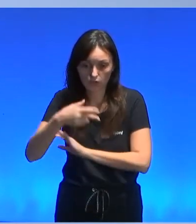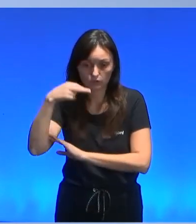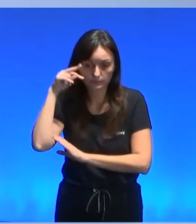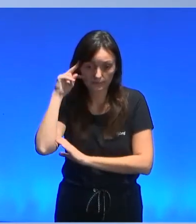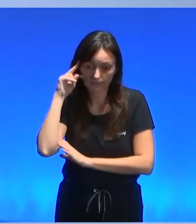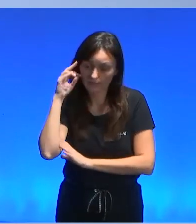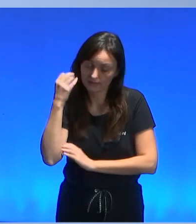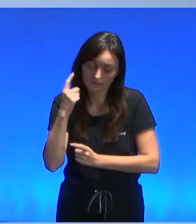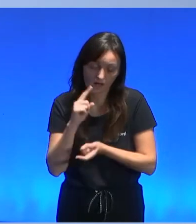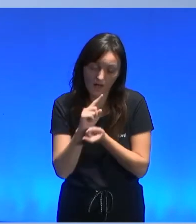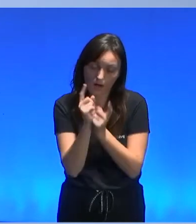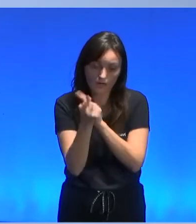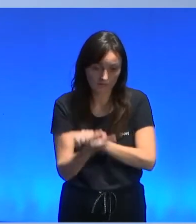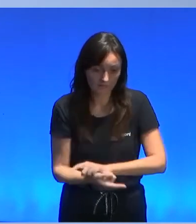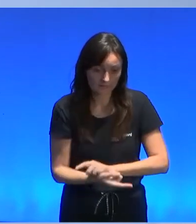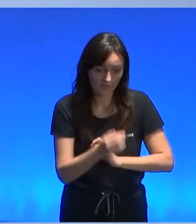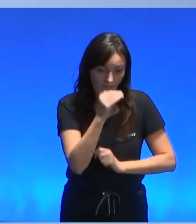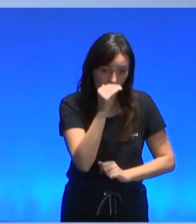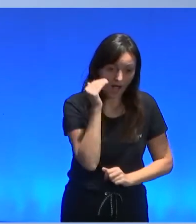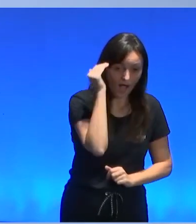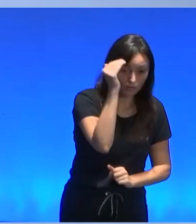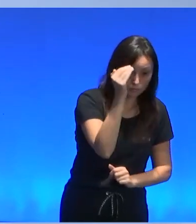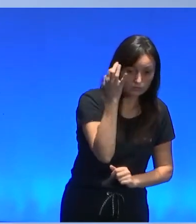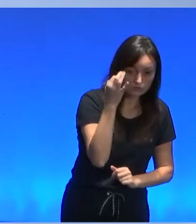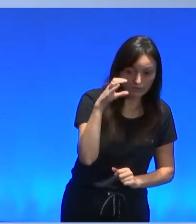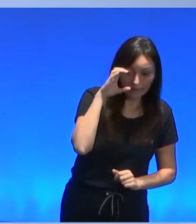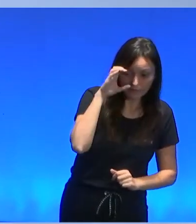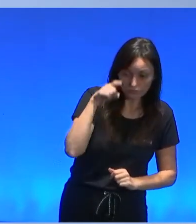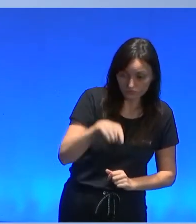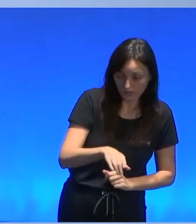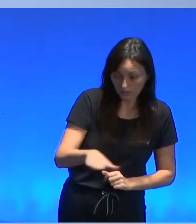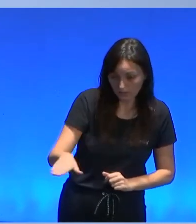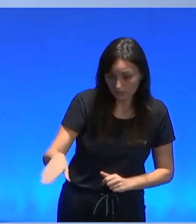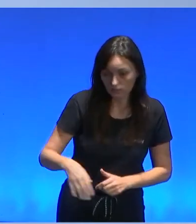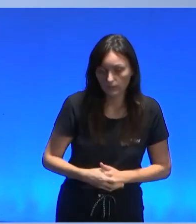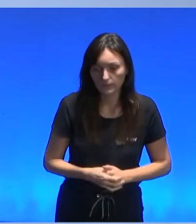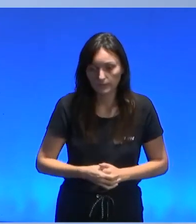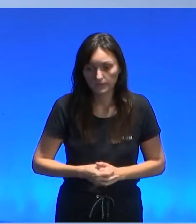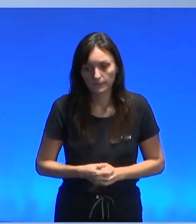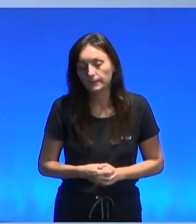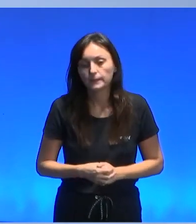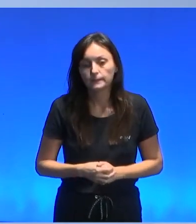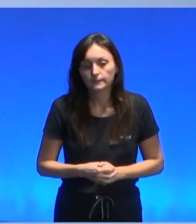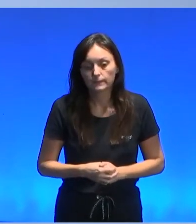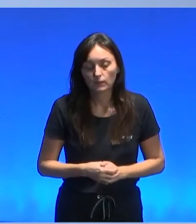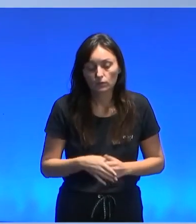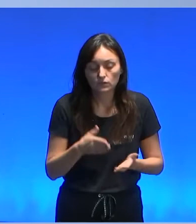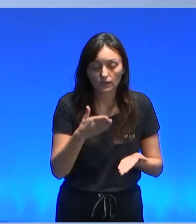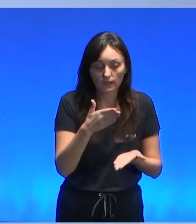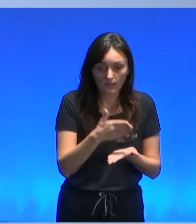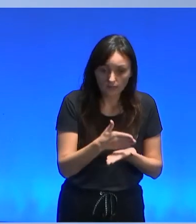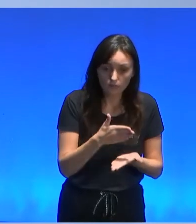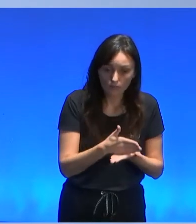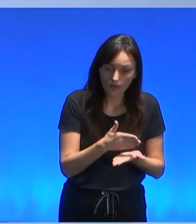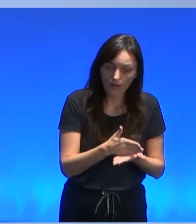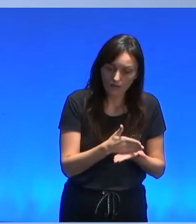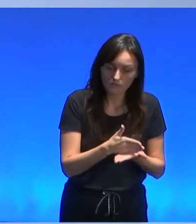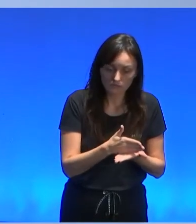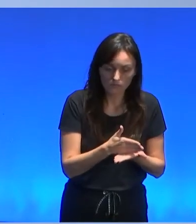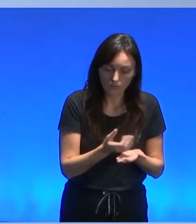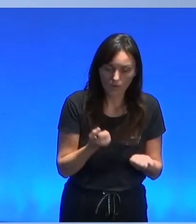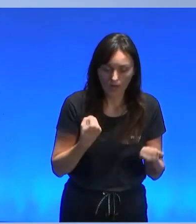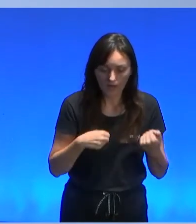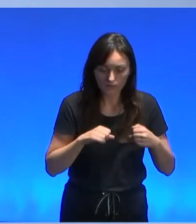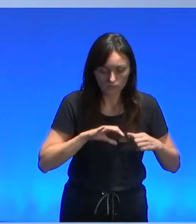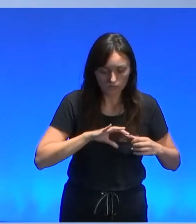el contrario, son adultos que escuchan los niños. Porque una escuela que asume esta actitud